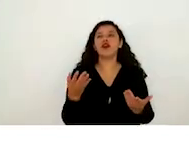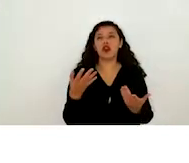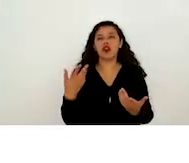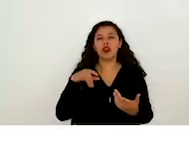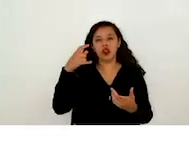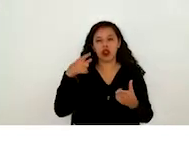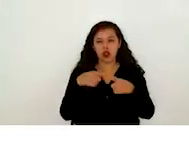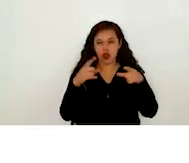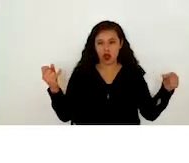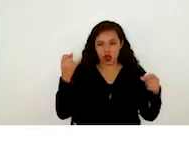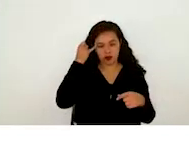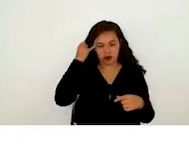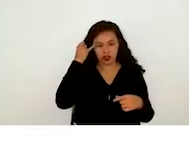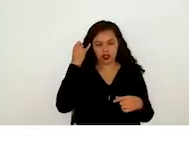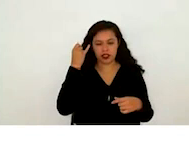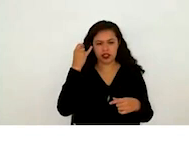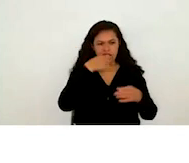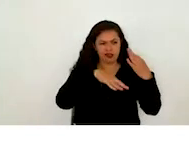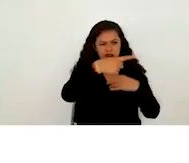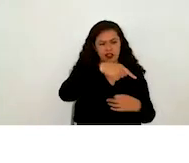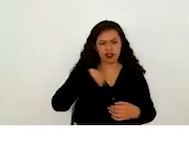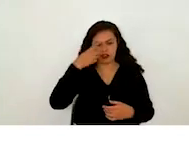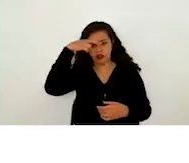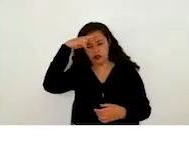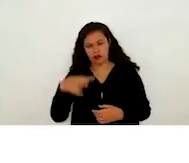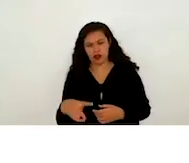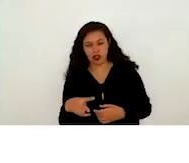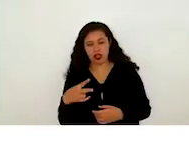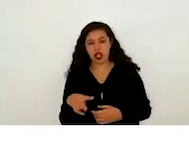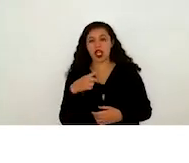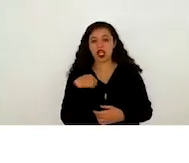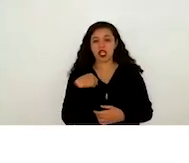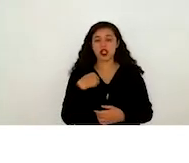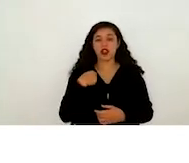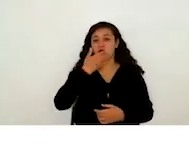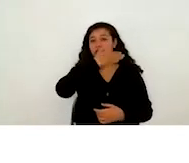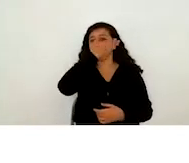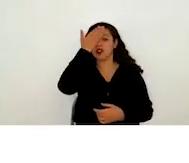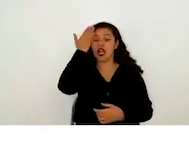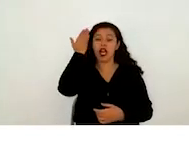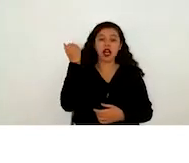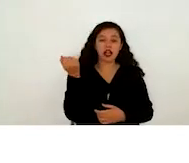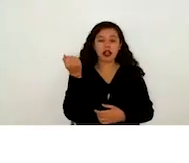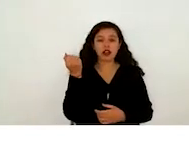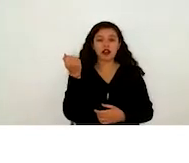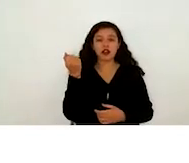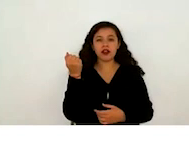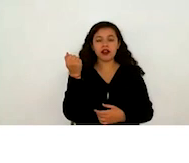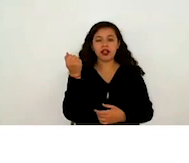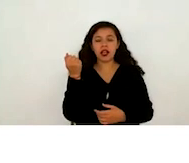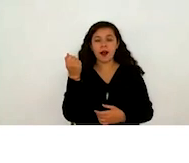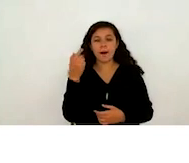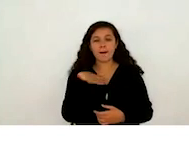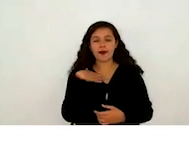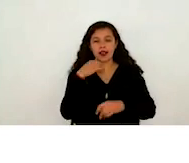mexicano si yo y si ellos no conocen el lenguaje el símbolo así que contiene contiene